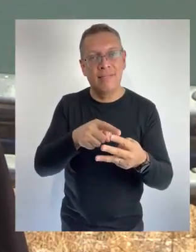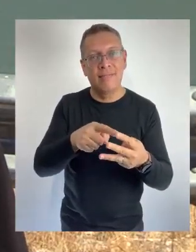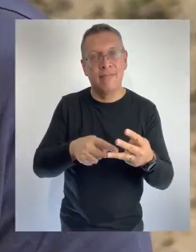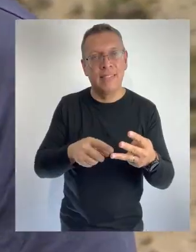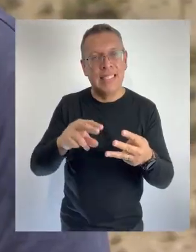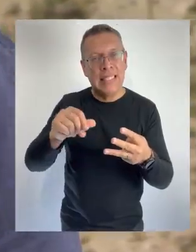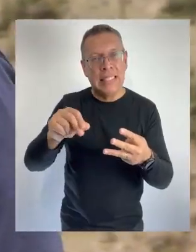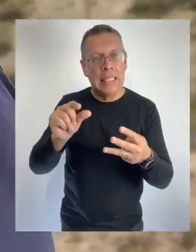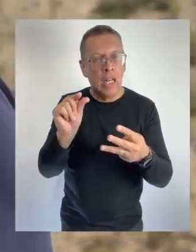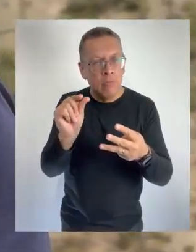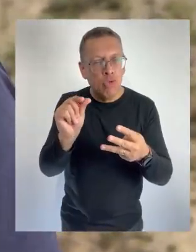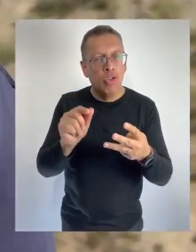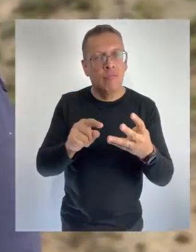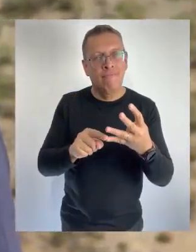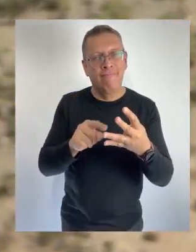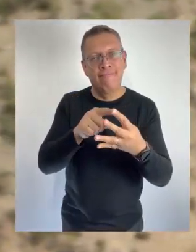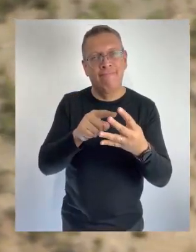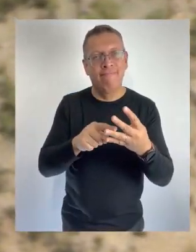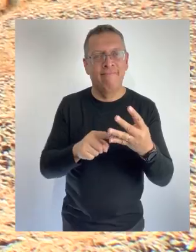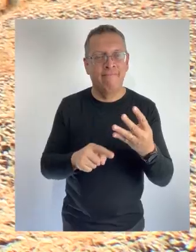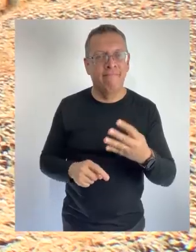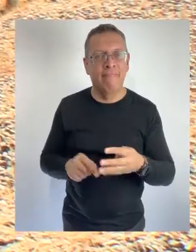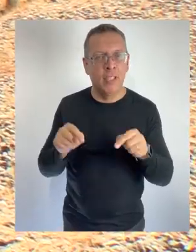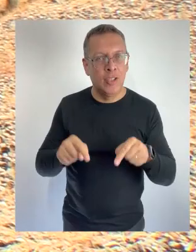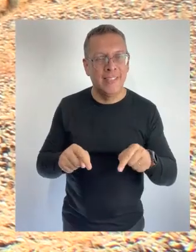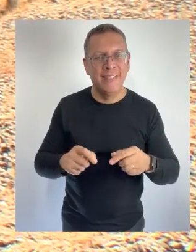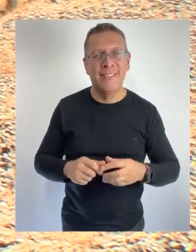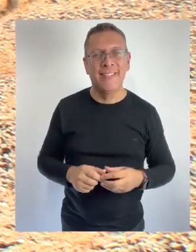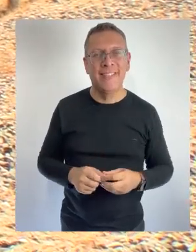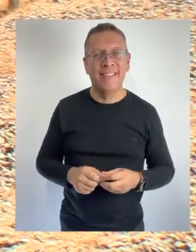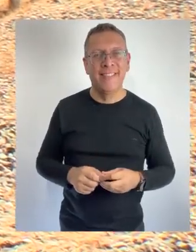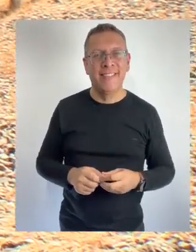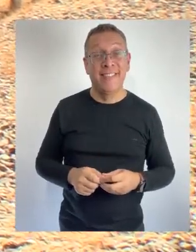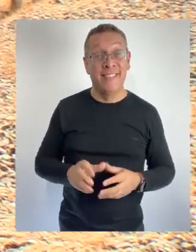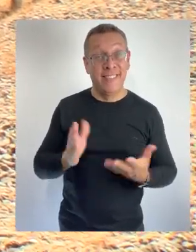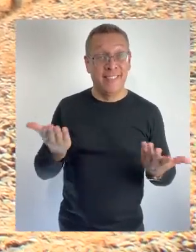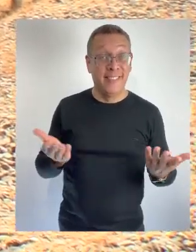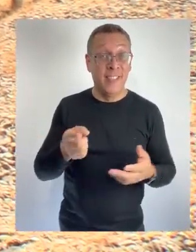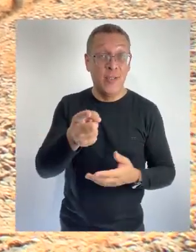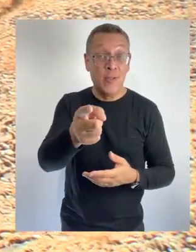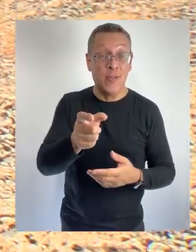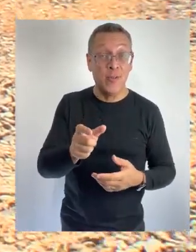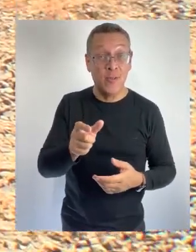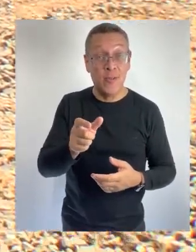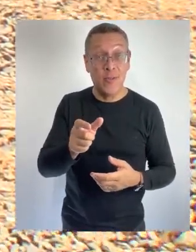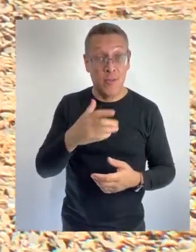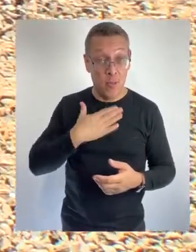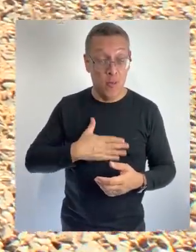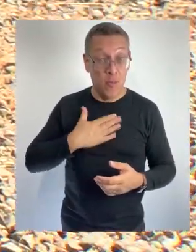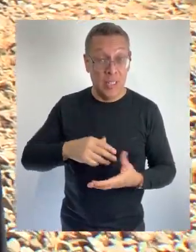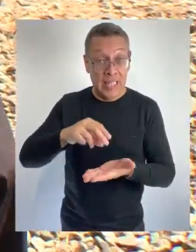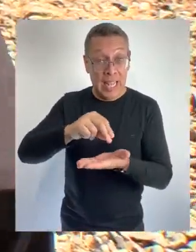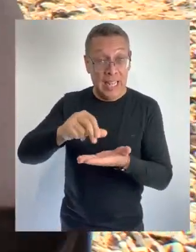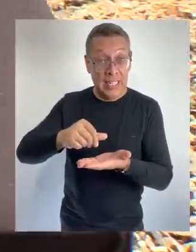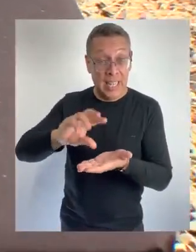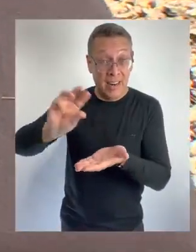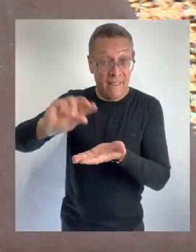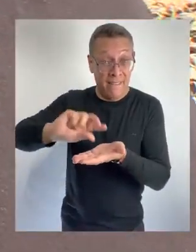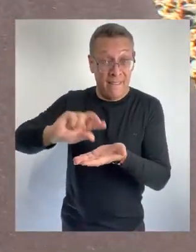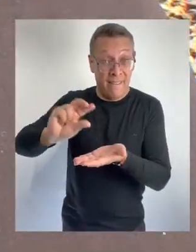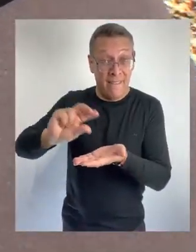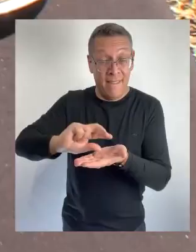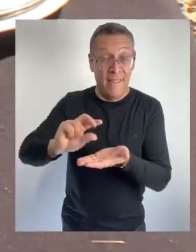Así. La idea es que lo que son buenos para la sal tiene que cambiar su hábito, ¿eh? Yo soy re malo para la sal